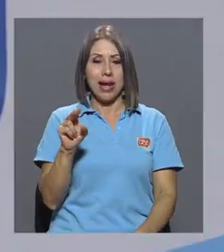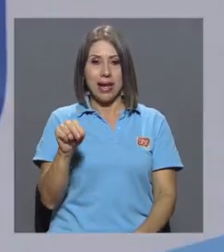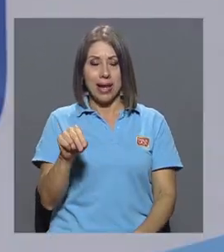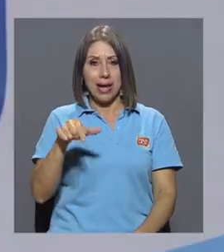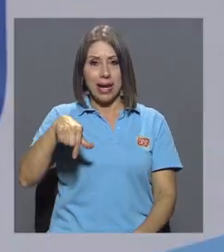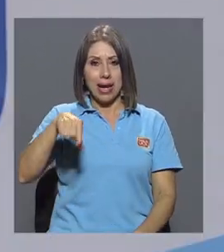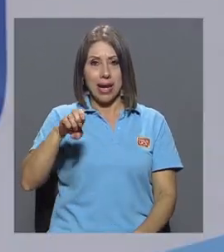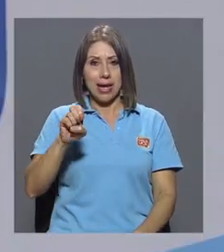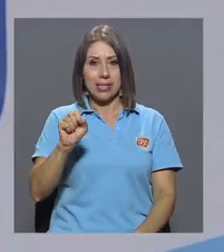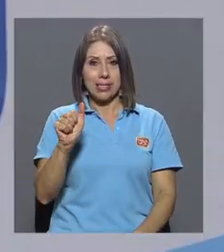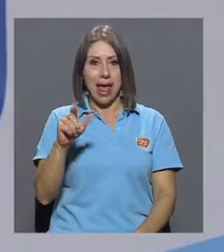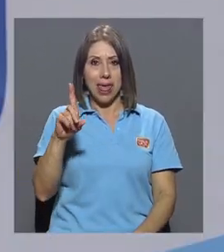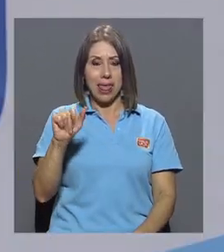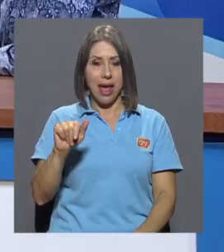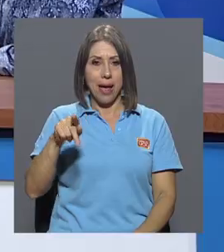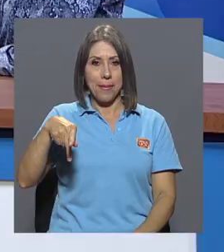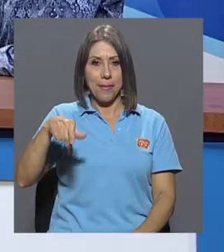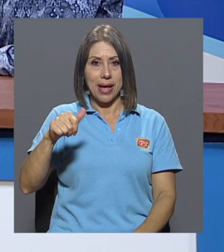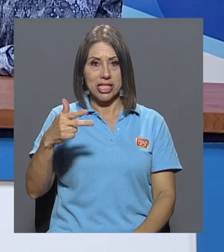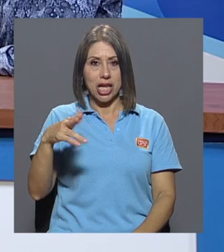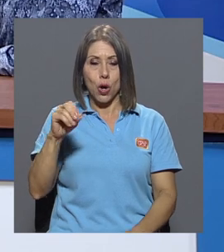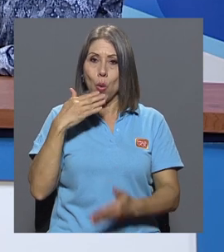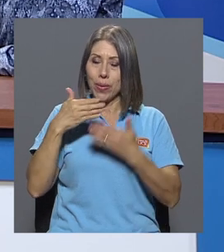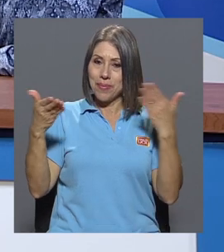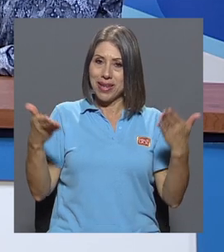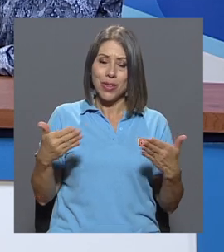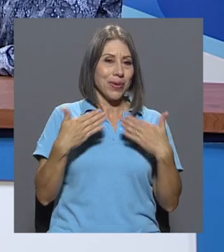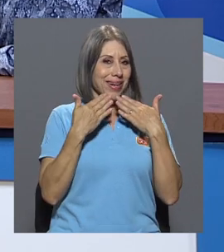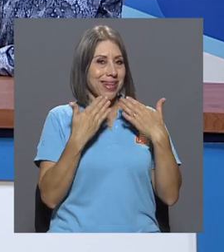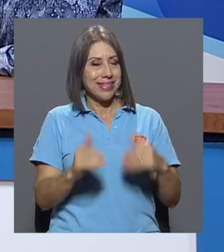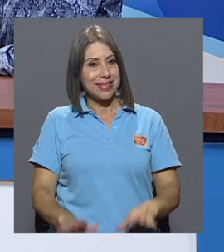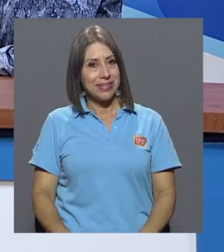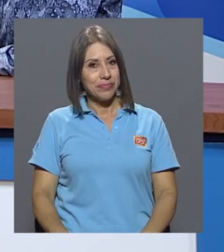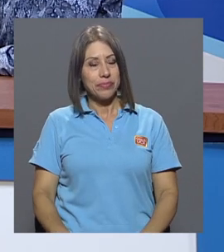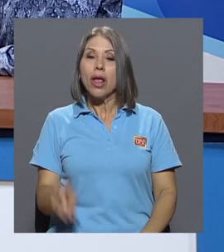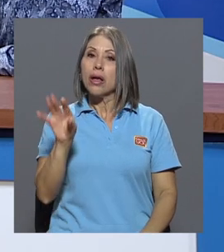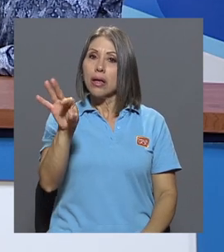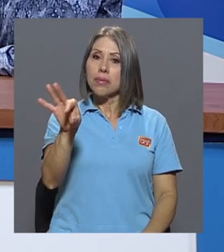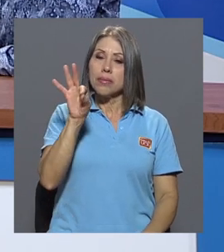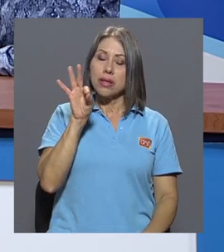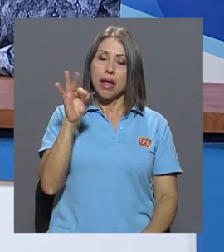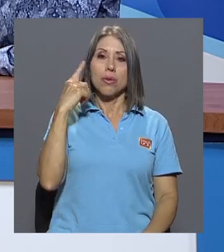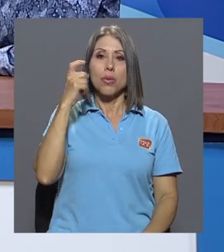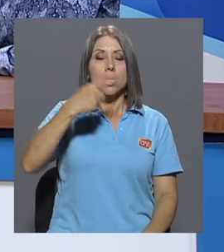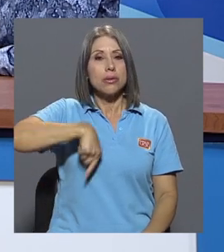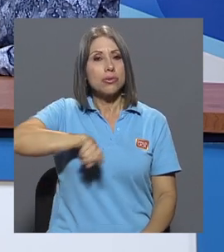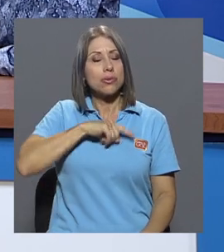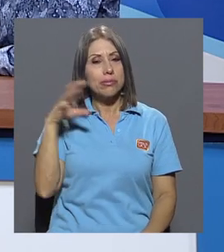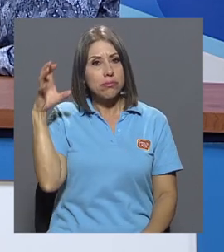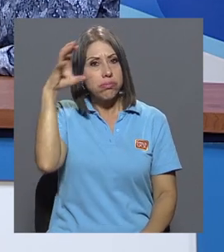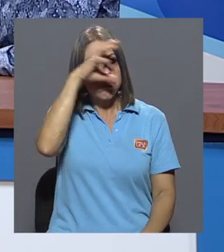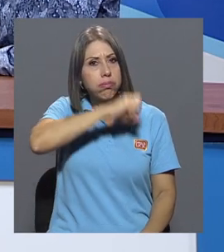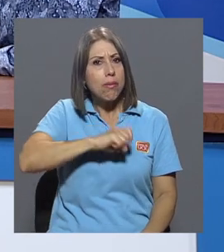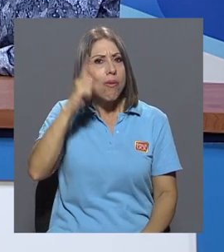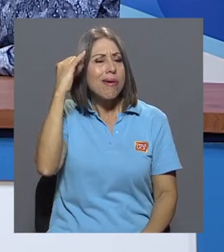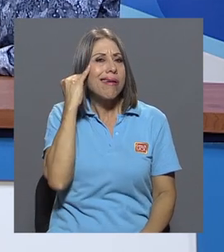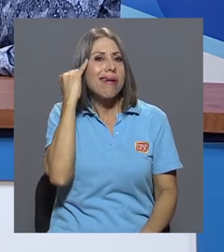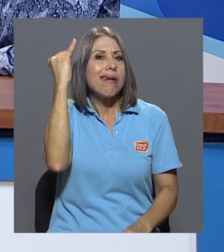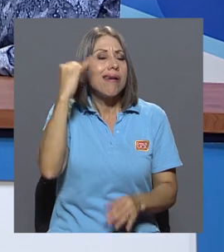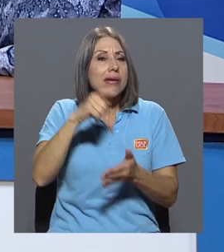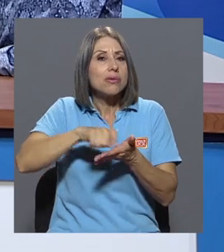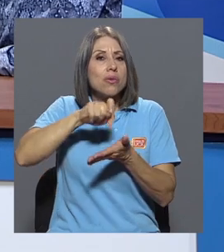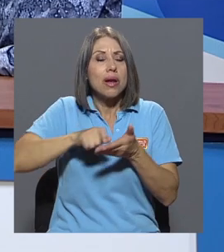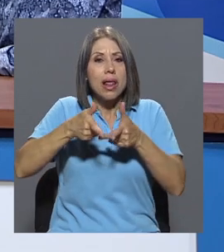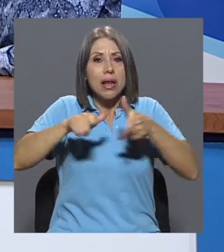bienvenido a desde elaboración y no he querido invitar porque nos hemos enterado de una iniciativa de la escuela de lenguas modernas a